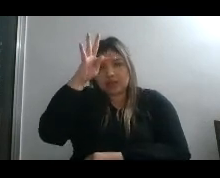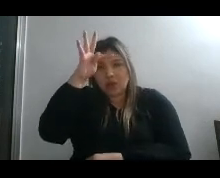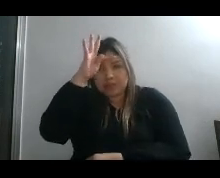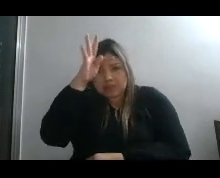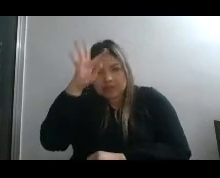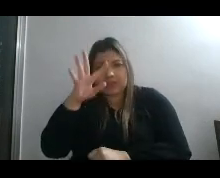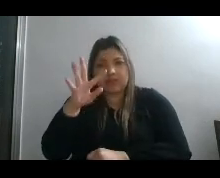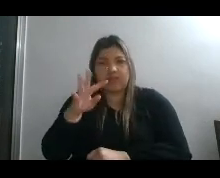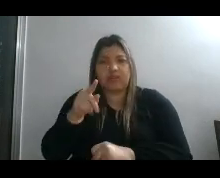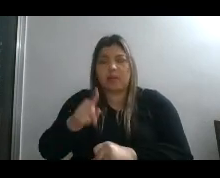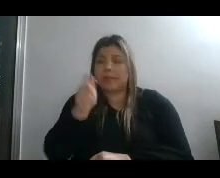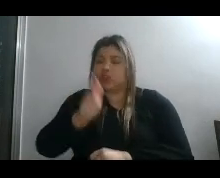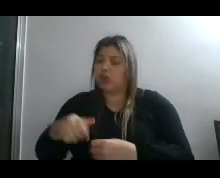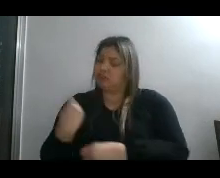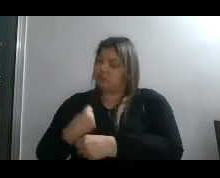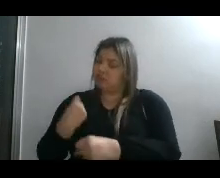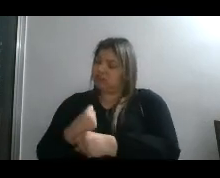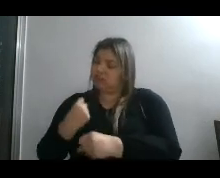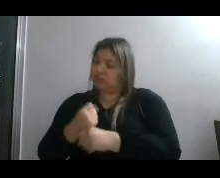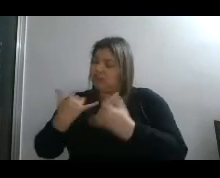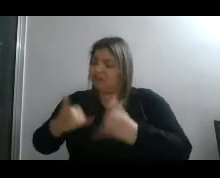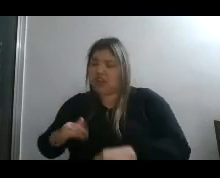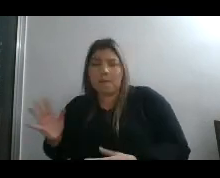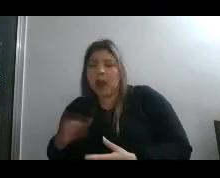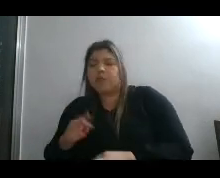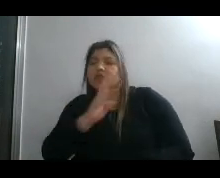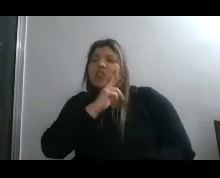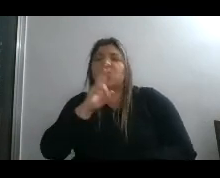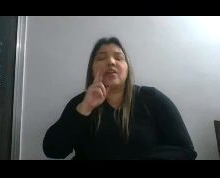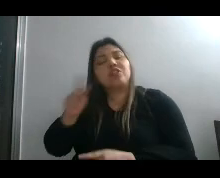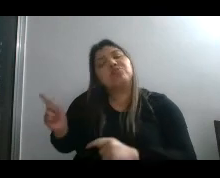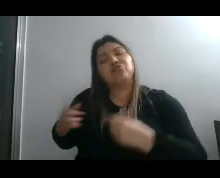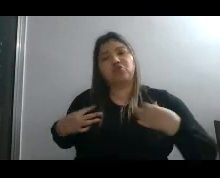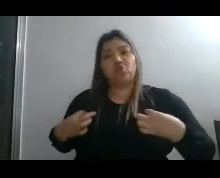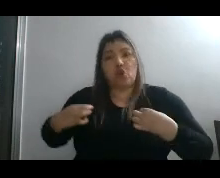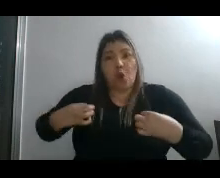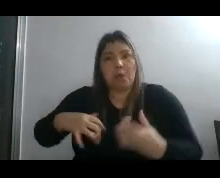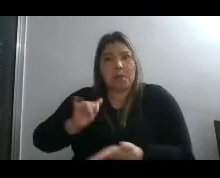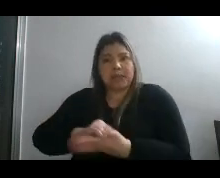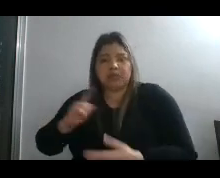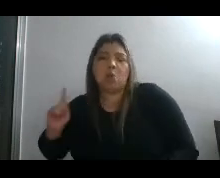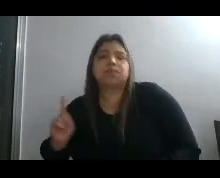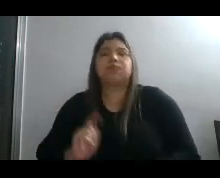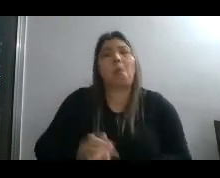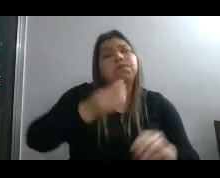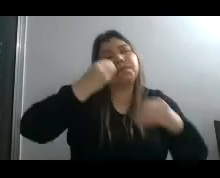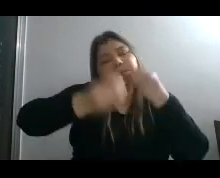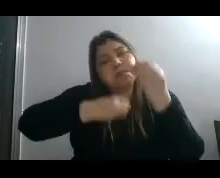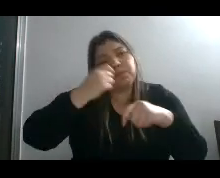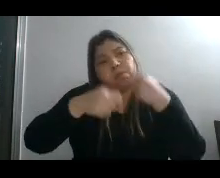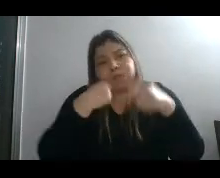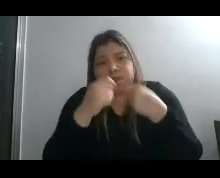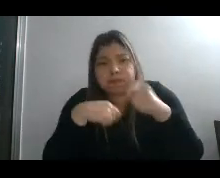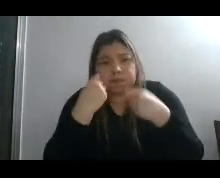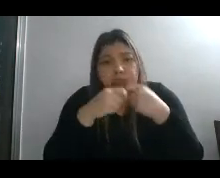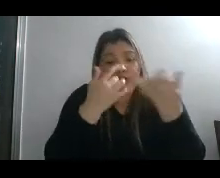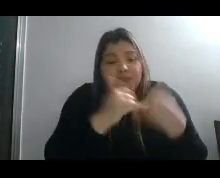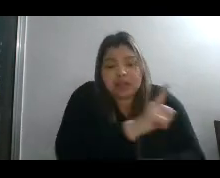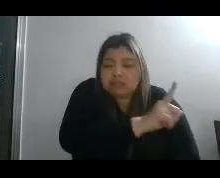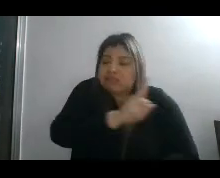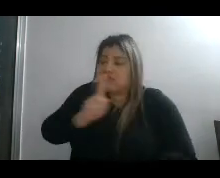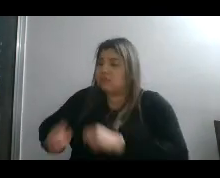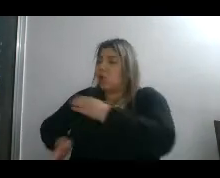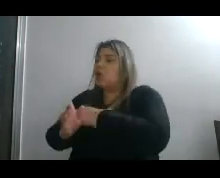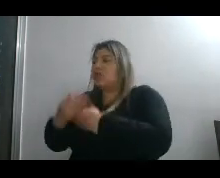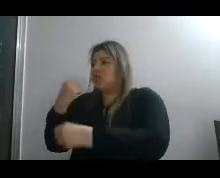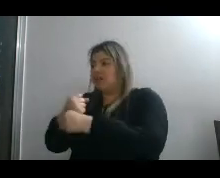contaminación cruzada? Claro que sí, José Elber, claro que sí. Lo ideal es que no salgan con esa bata y que no salgan con ese mismo